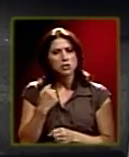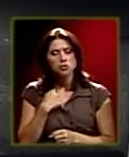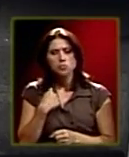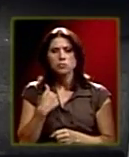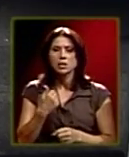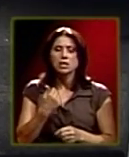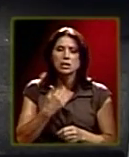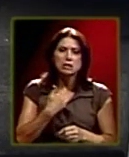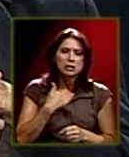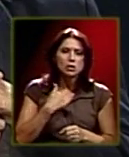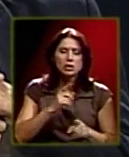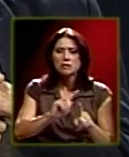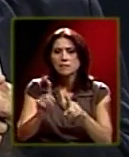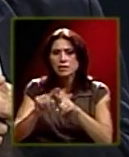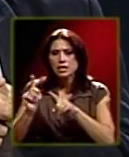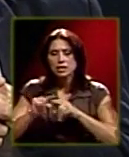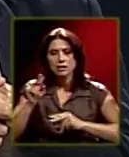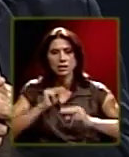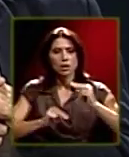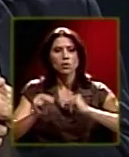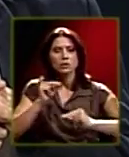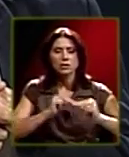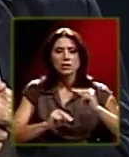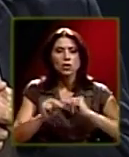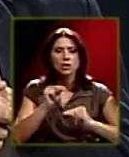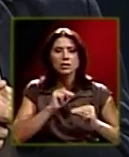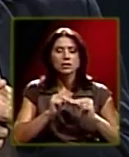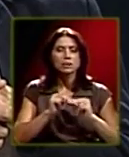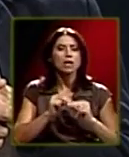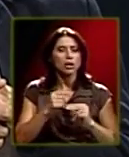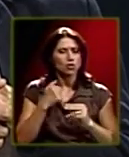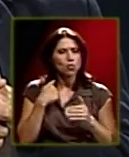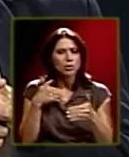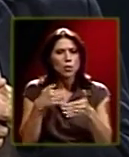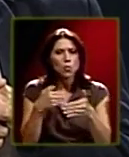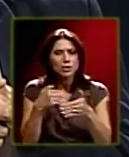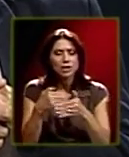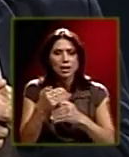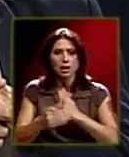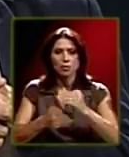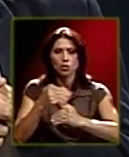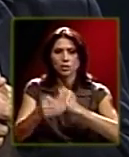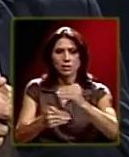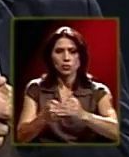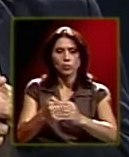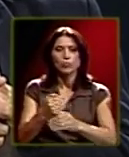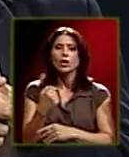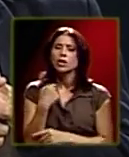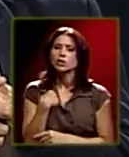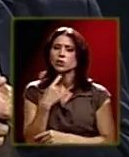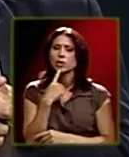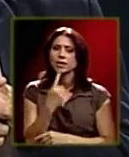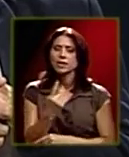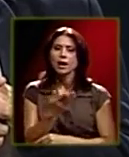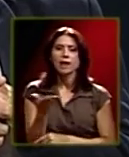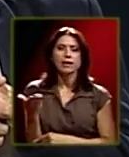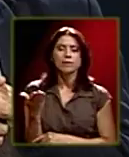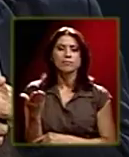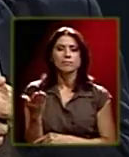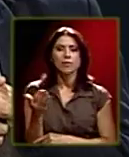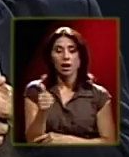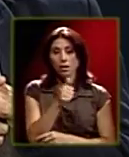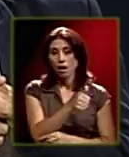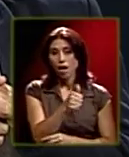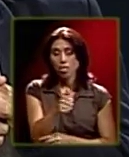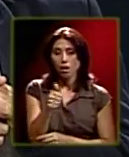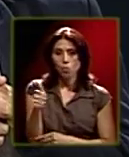las negociaciones habidas y por haber, y he estado muy de cerca del proceso. Yo diría que cada una ha